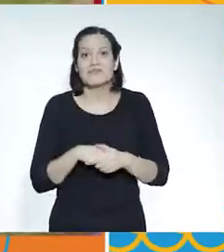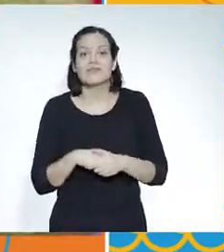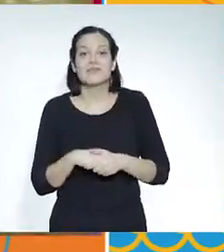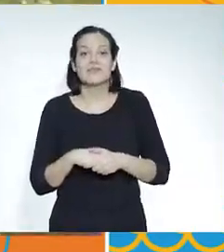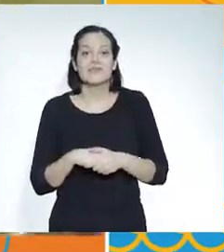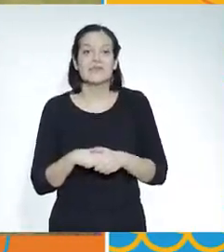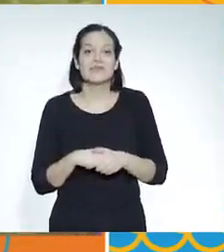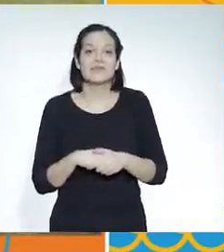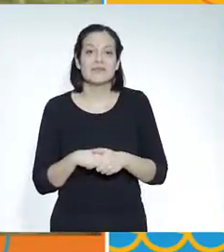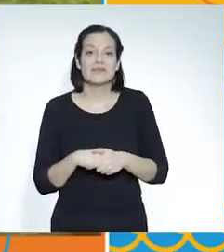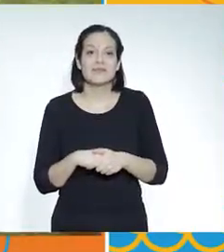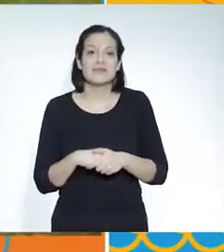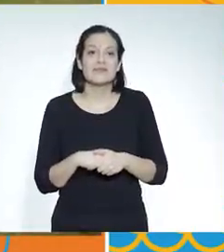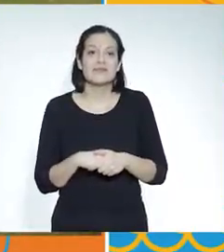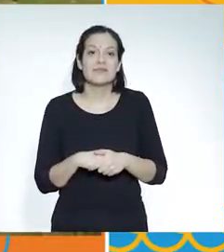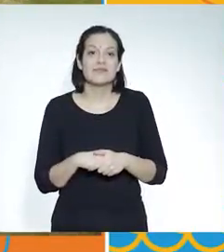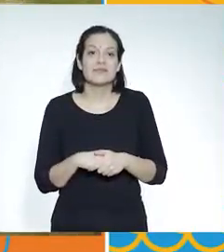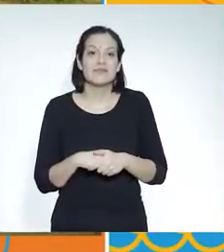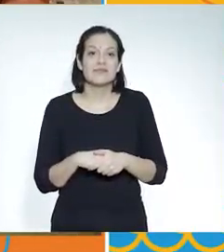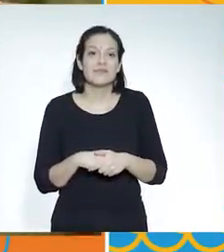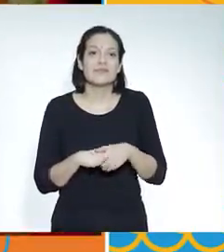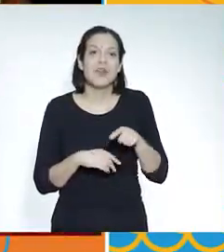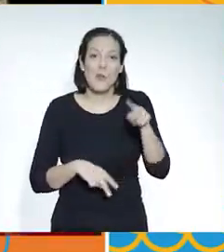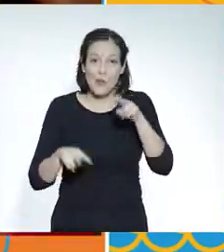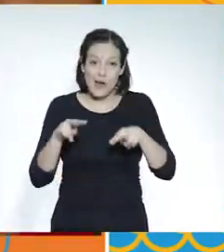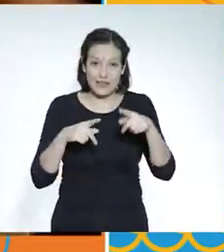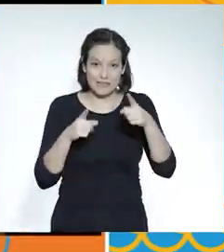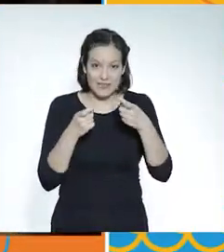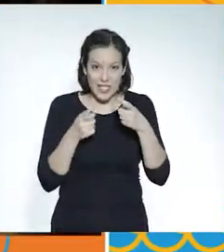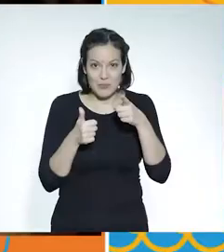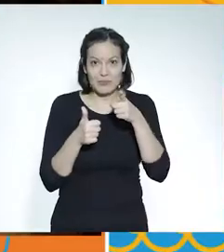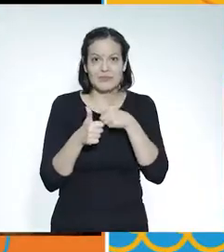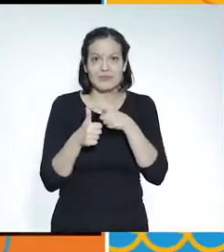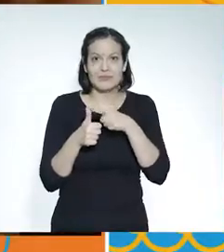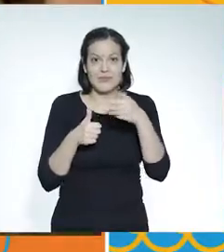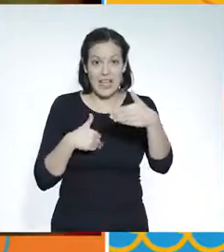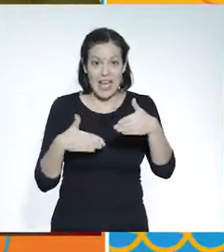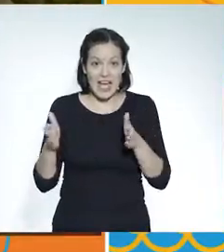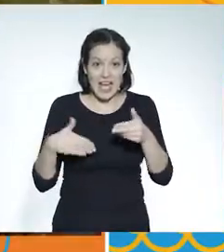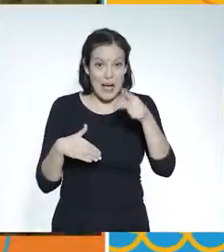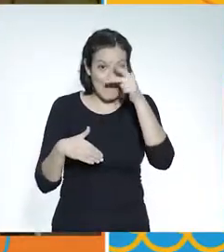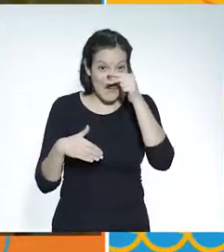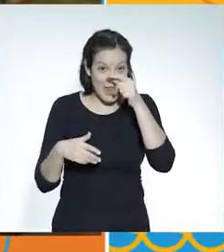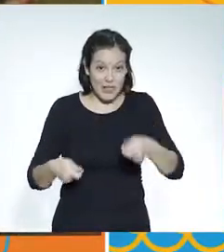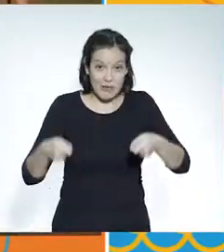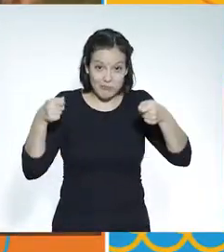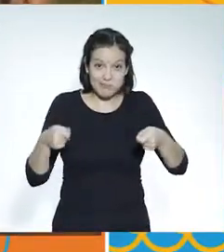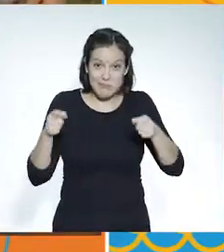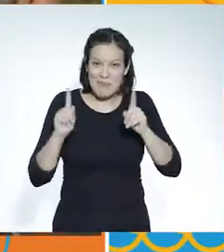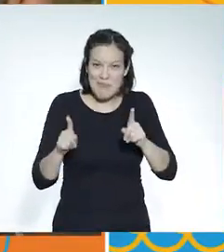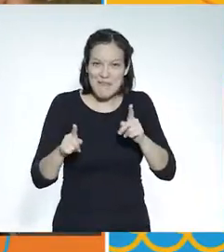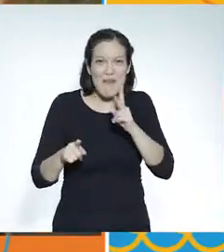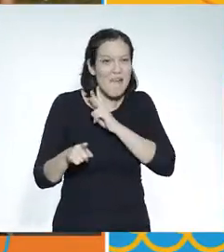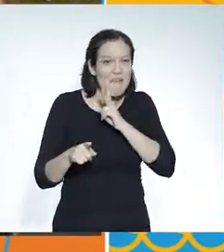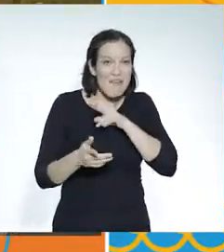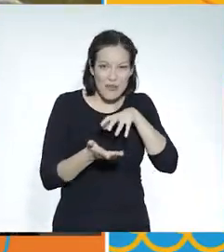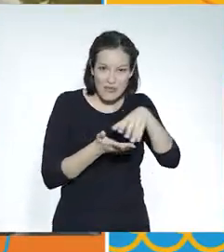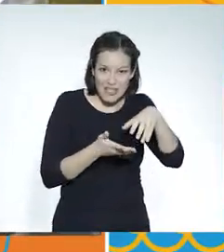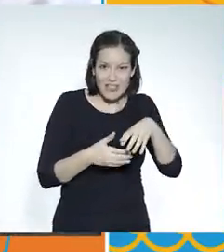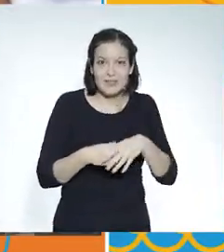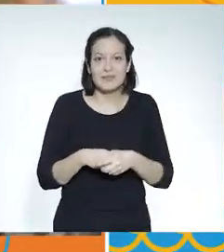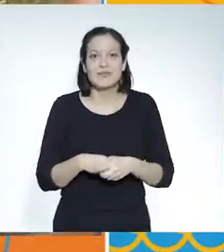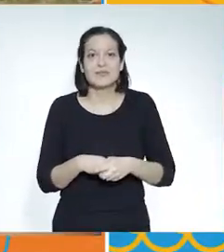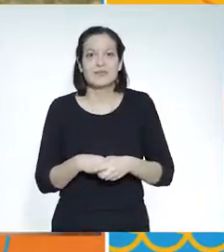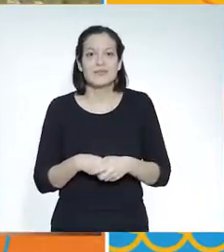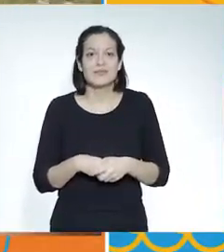ver, vamos a mostrarles. Precisamos una caja de madera de verdulería.